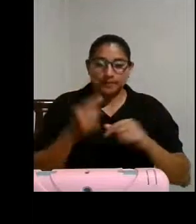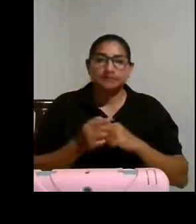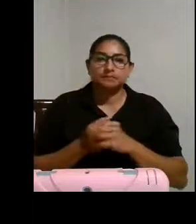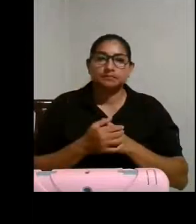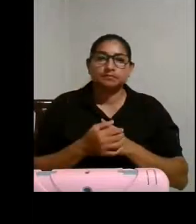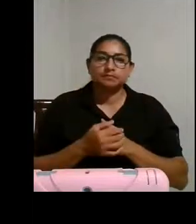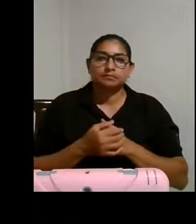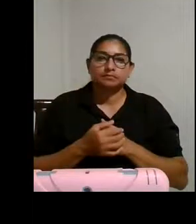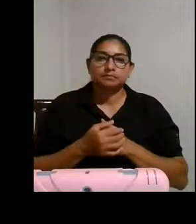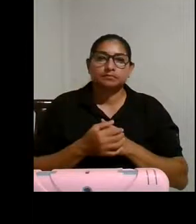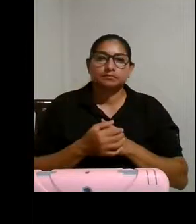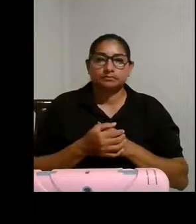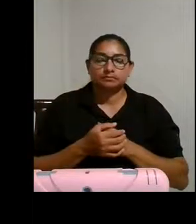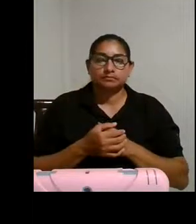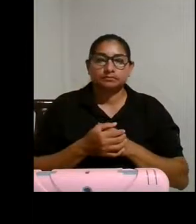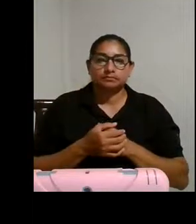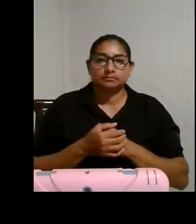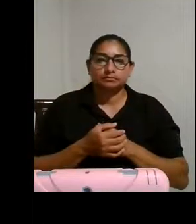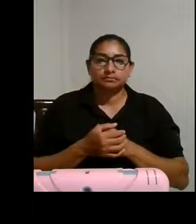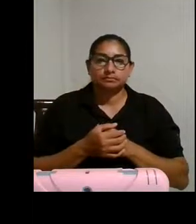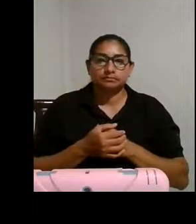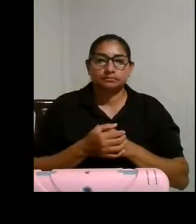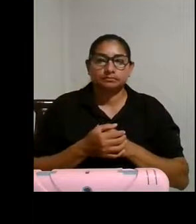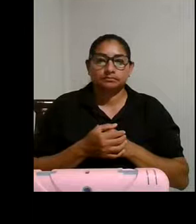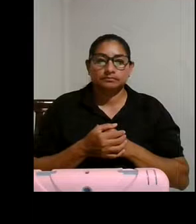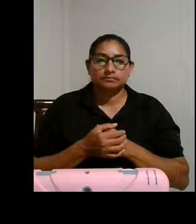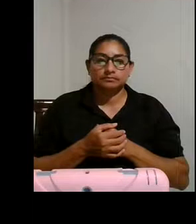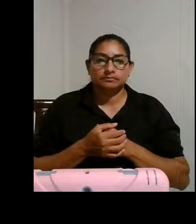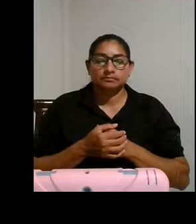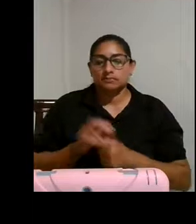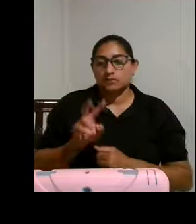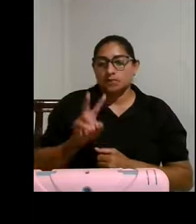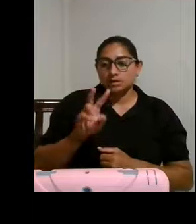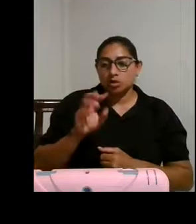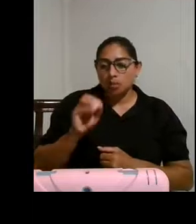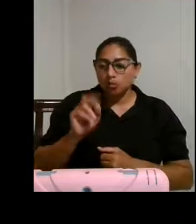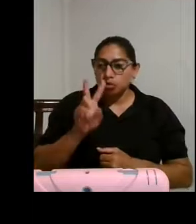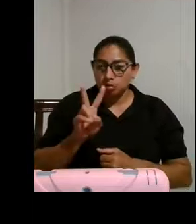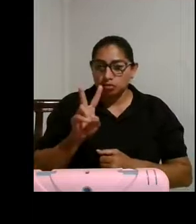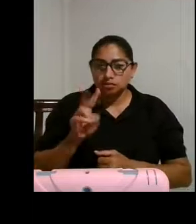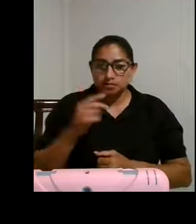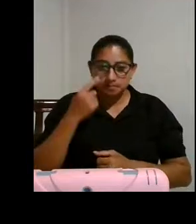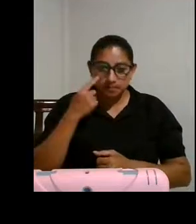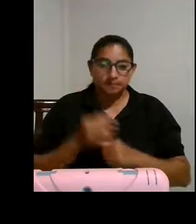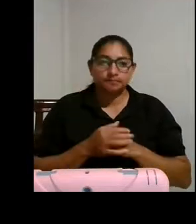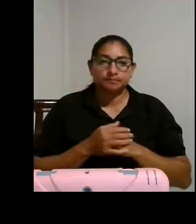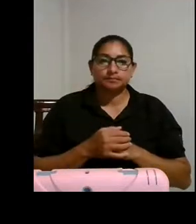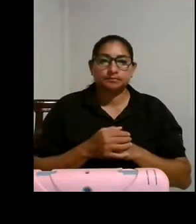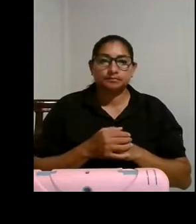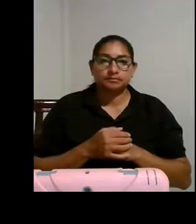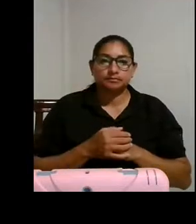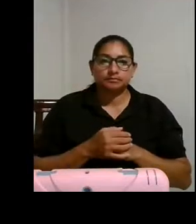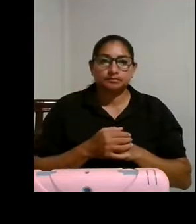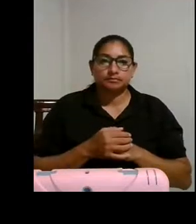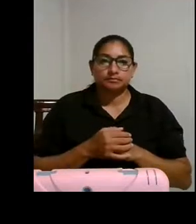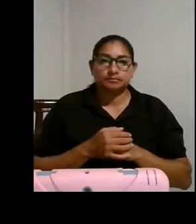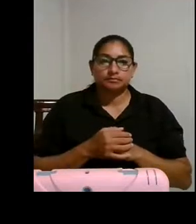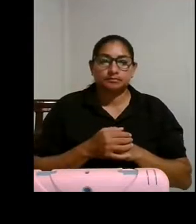por ejemplo, con un aumento de 0,2, vean, poquito, el valor de esa pendiente